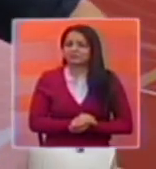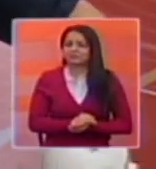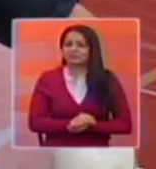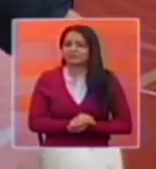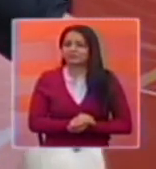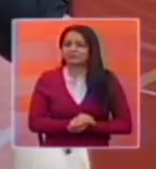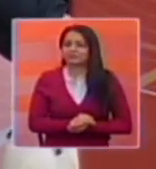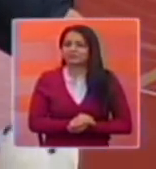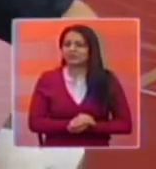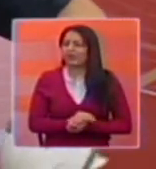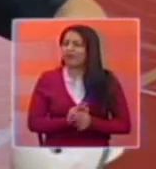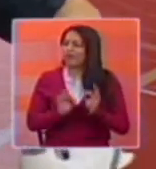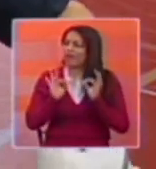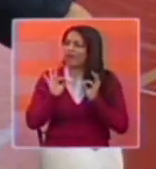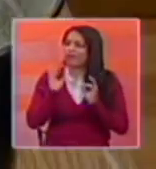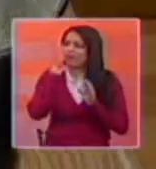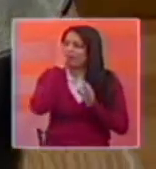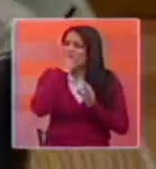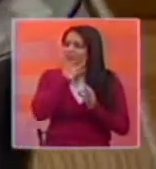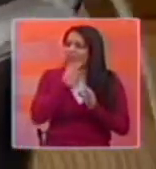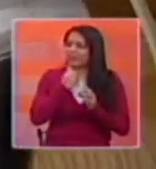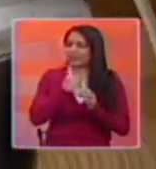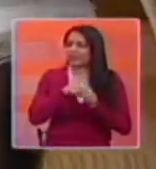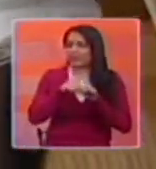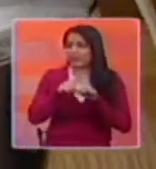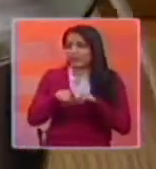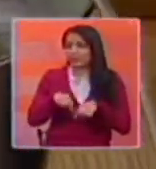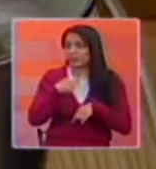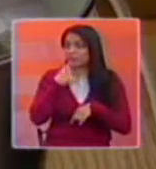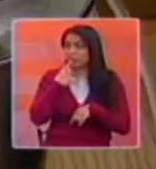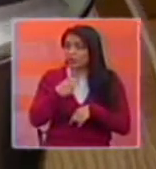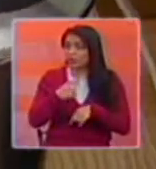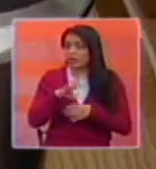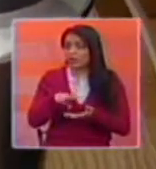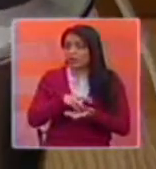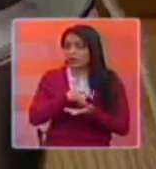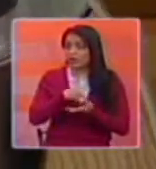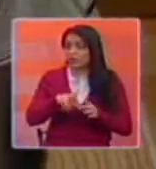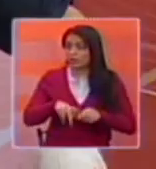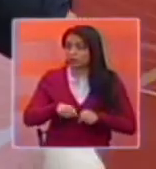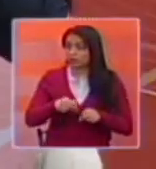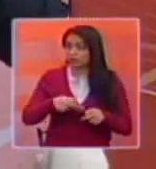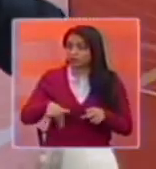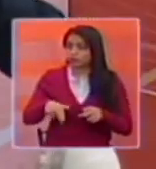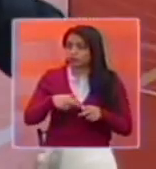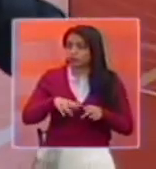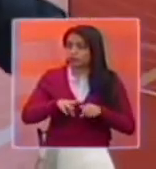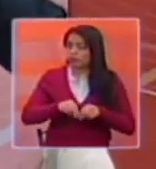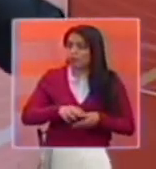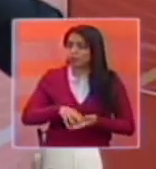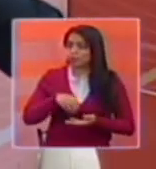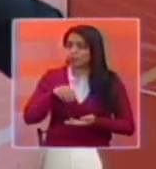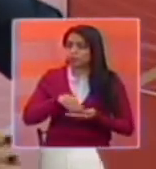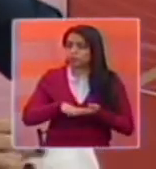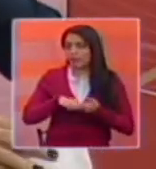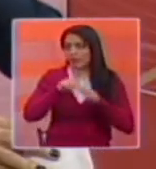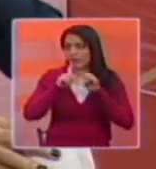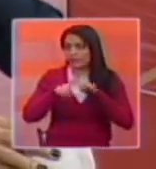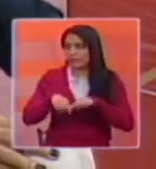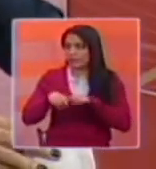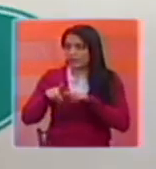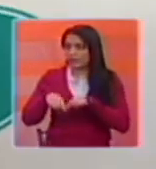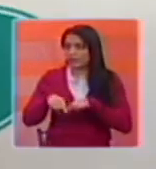Claro, quedan lindísimos. Y según la masa, como usted mismo dice, eso se alza, se ponen más grandes y todo.